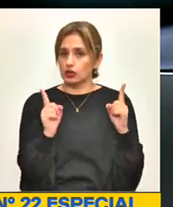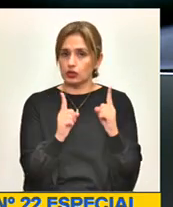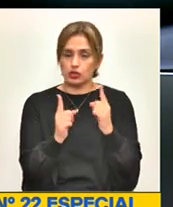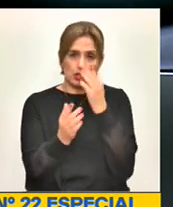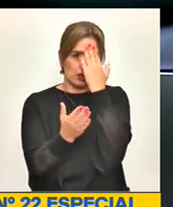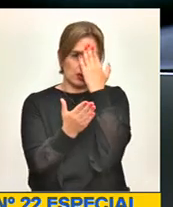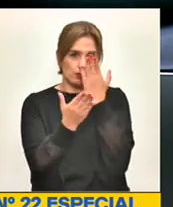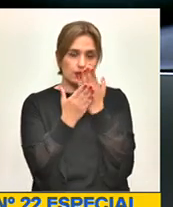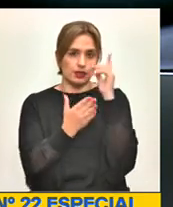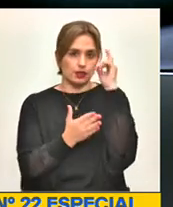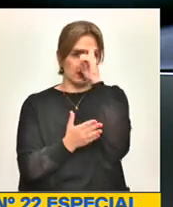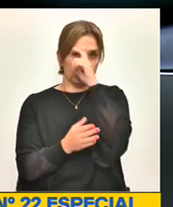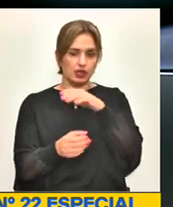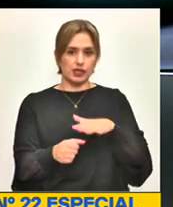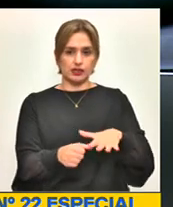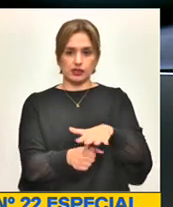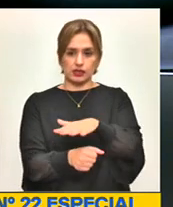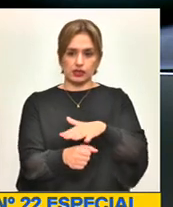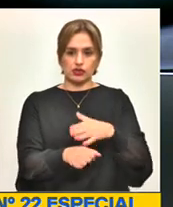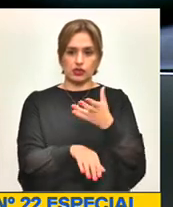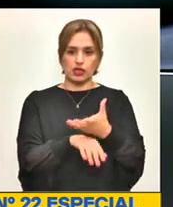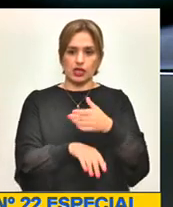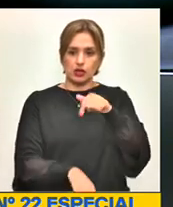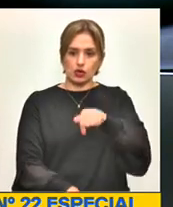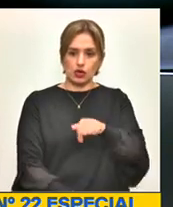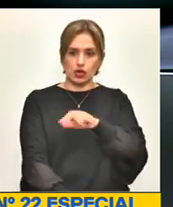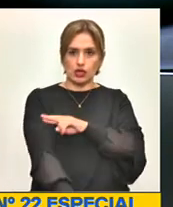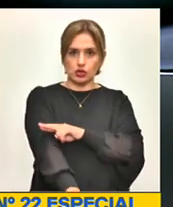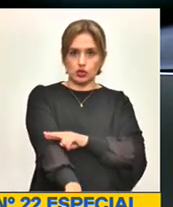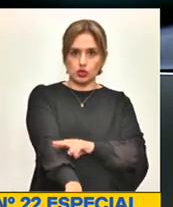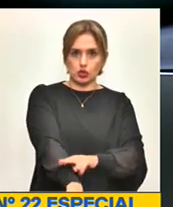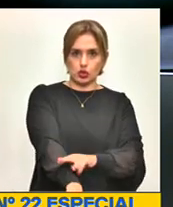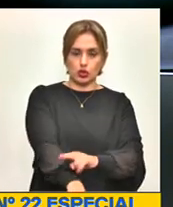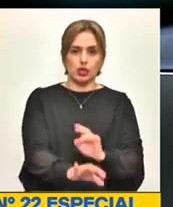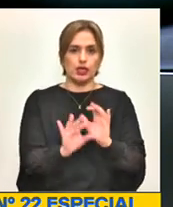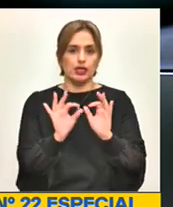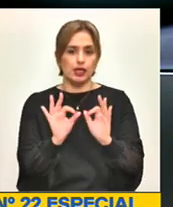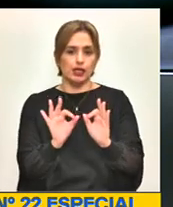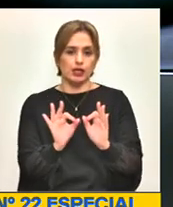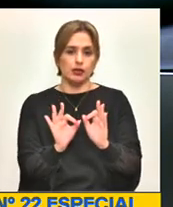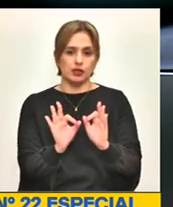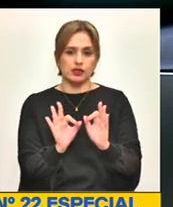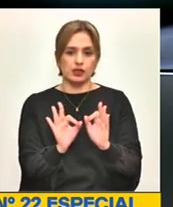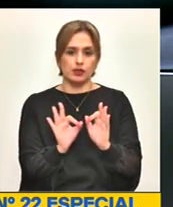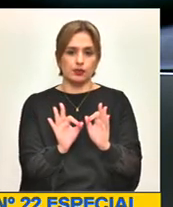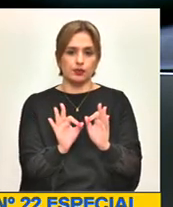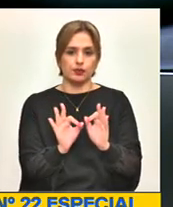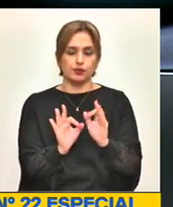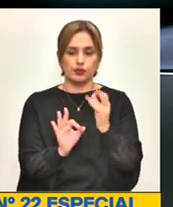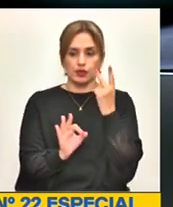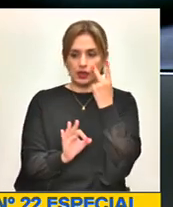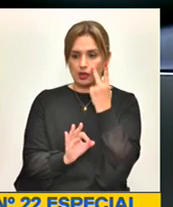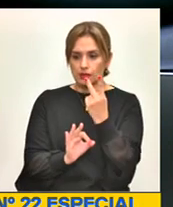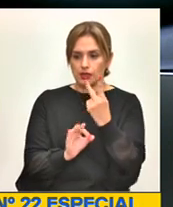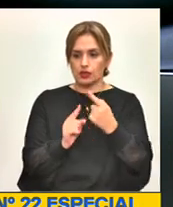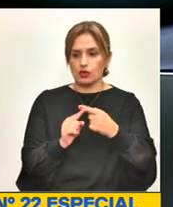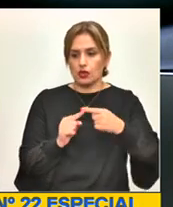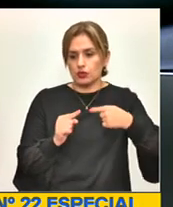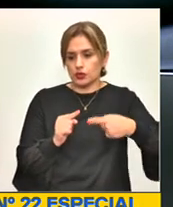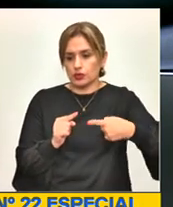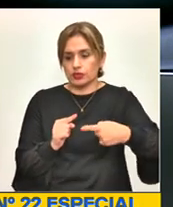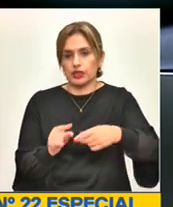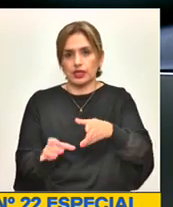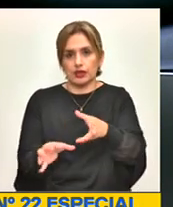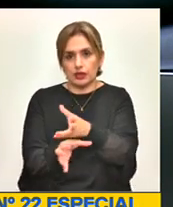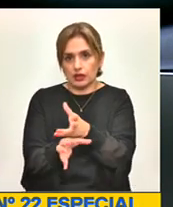situación que se vio que se vive hoy en la Macro zona Sur particularmente teniendo a la vista las seguidilla de ataques